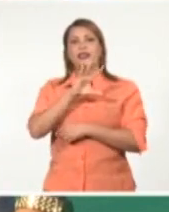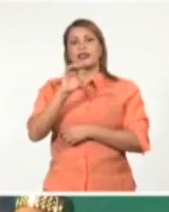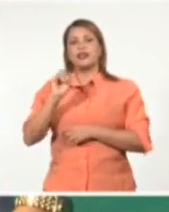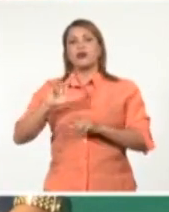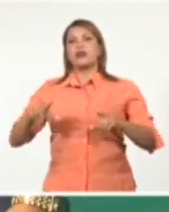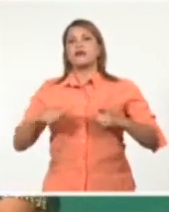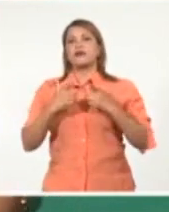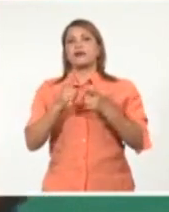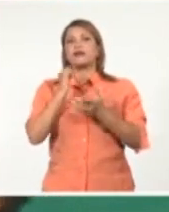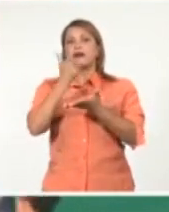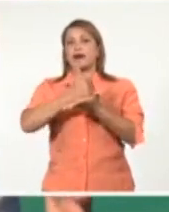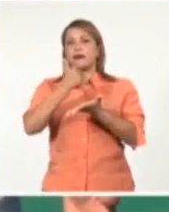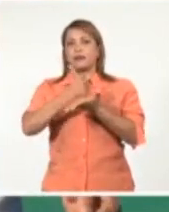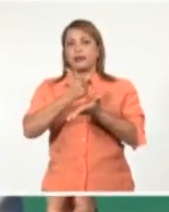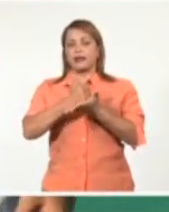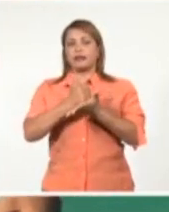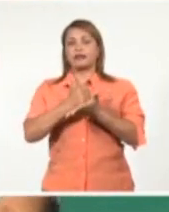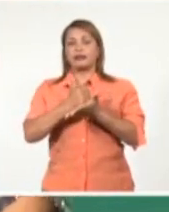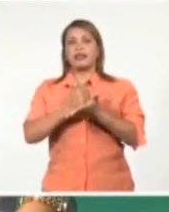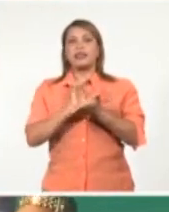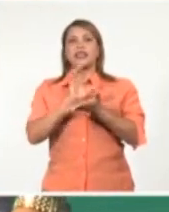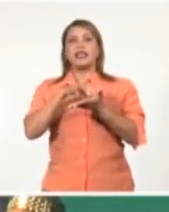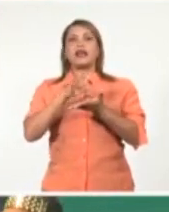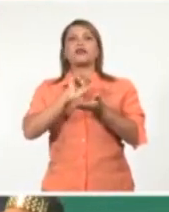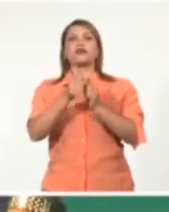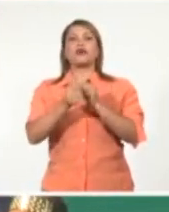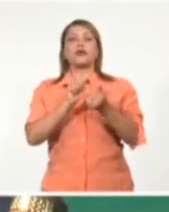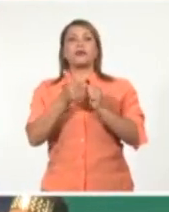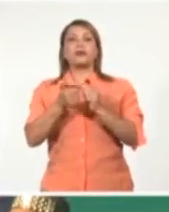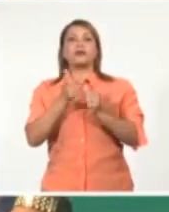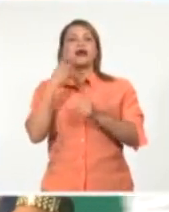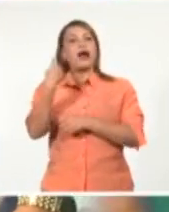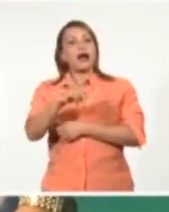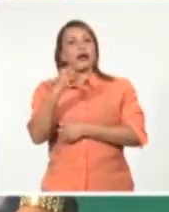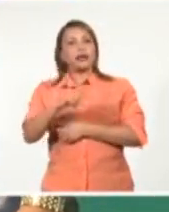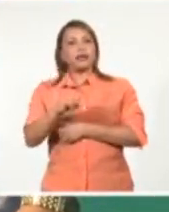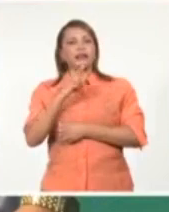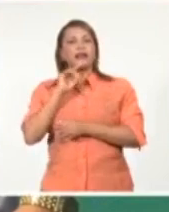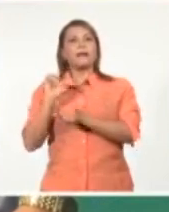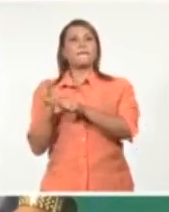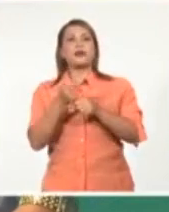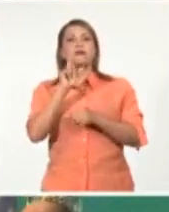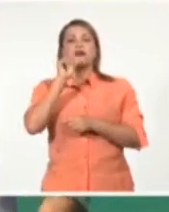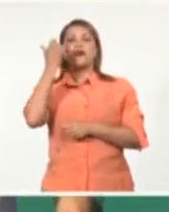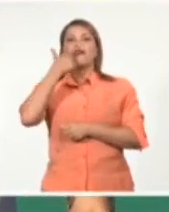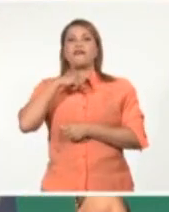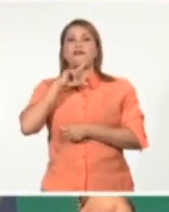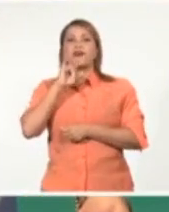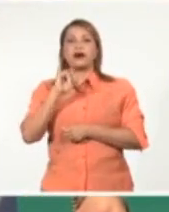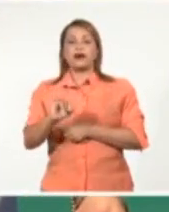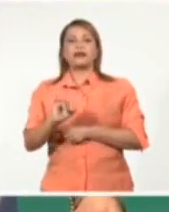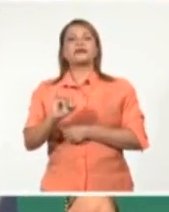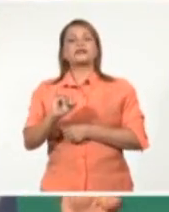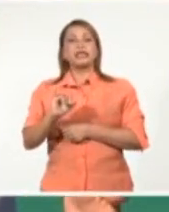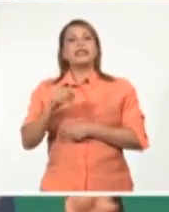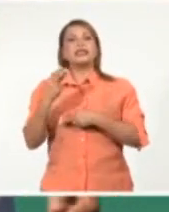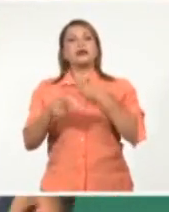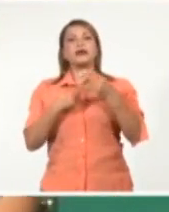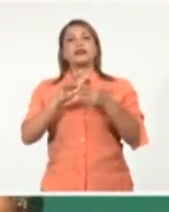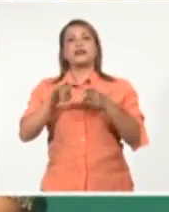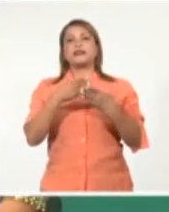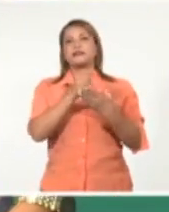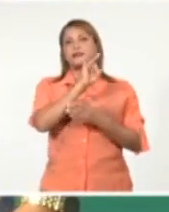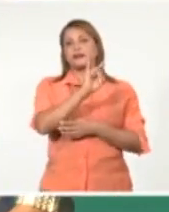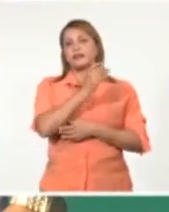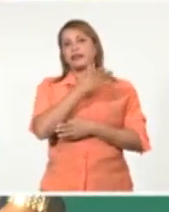en la Ciudad Deportiva donde entrena la preselección nacional de béisbol rumbo al primer Mundial de la disciplina que se celebrará del 7 al